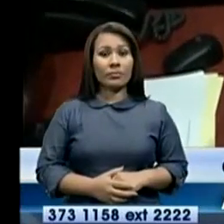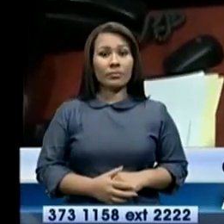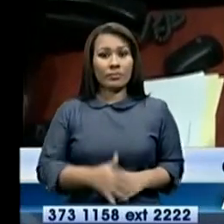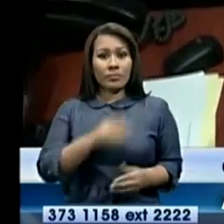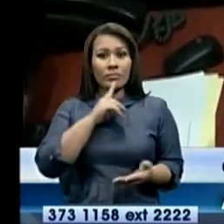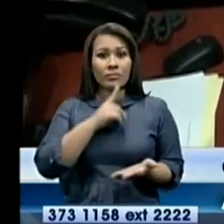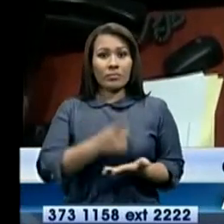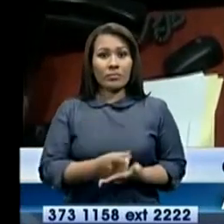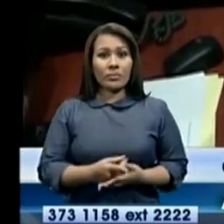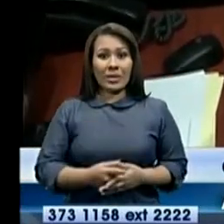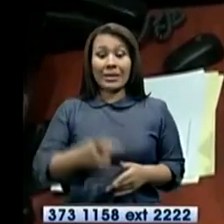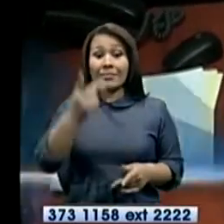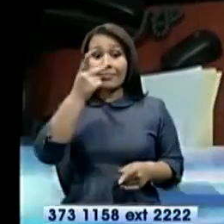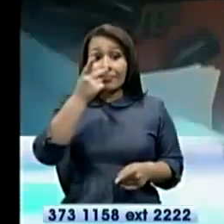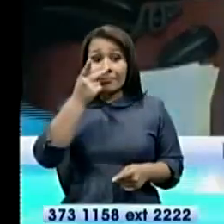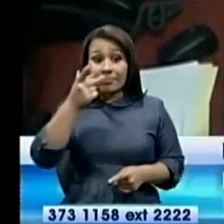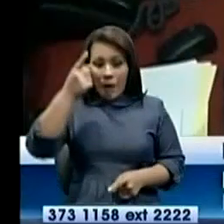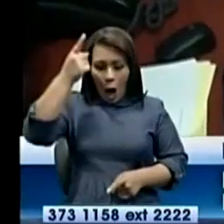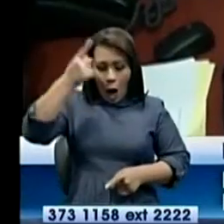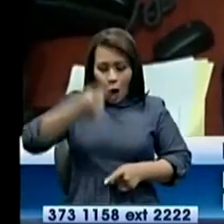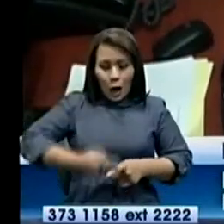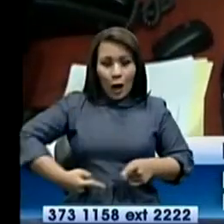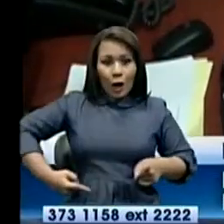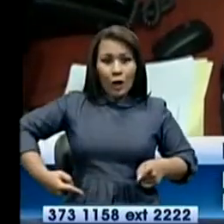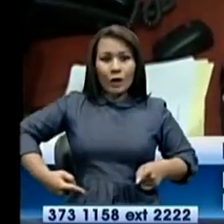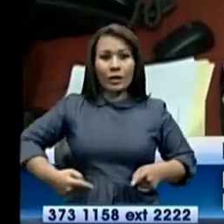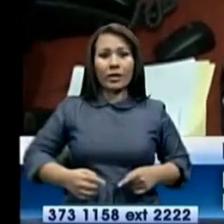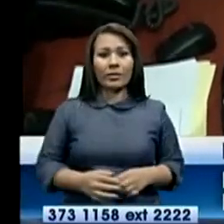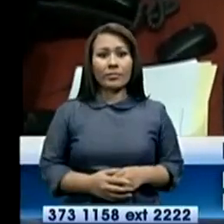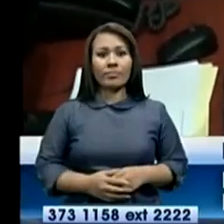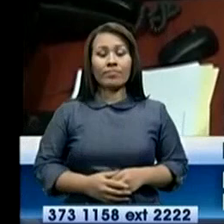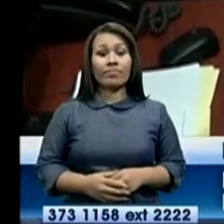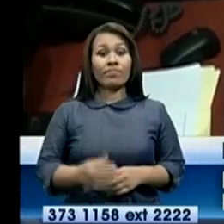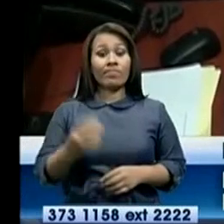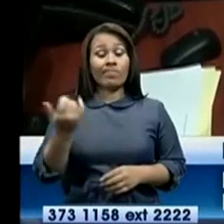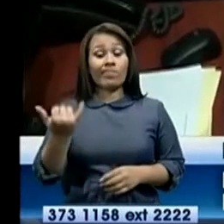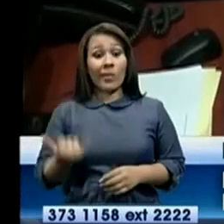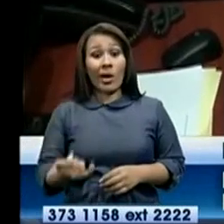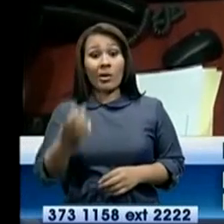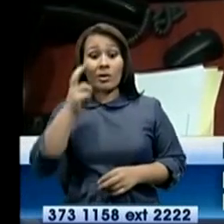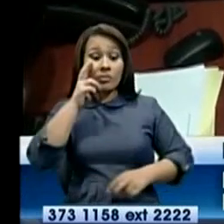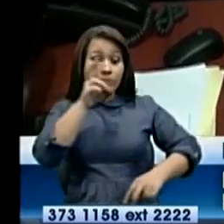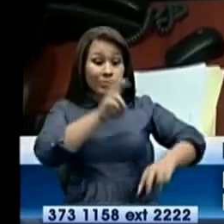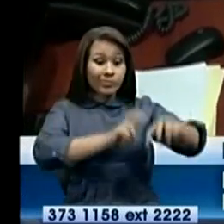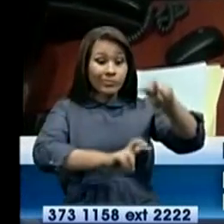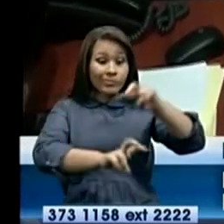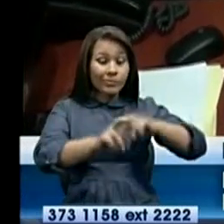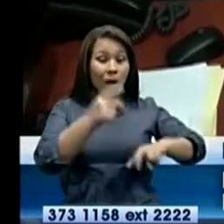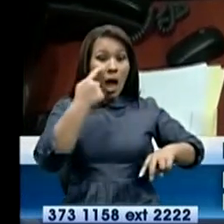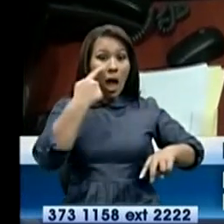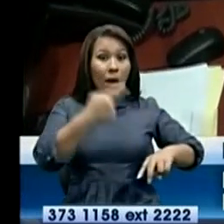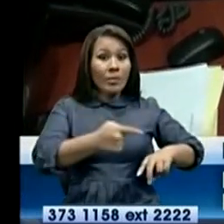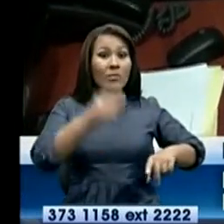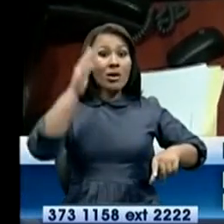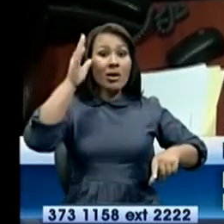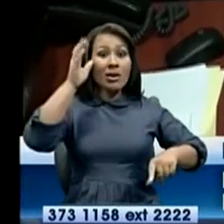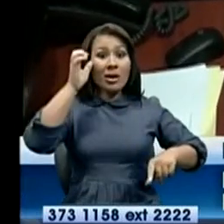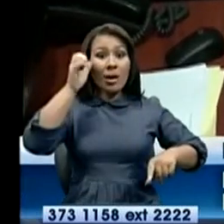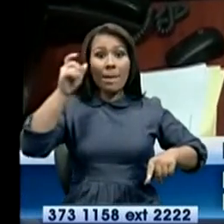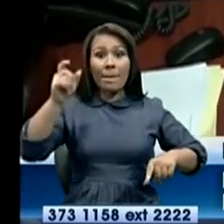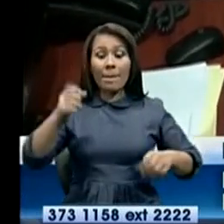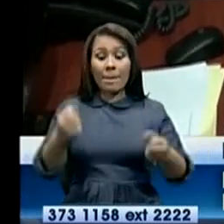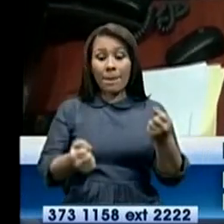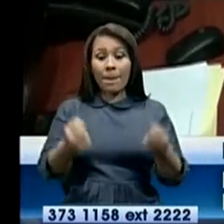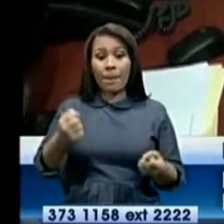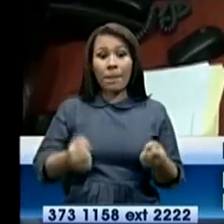lógicamente, cercenado su miembro viril, y se entiende de que fueron a botar el vehículo